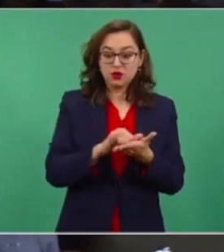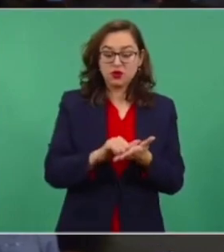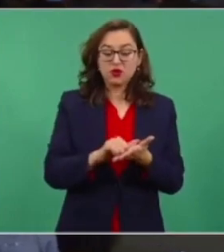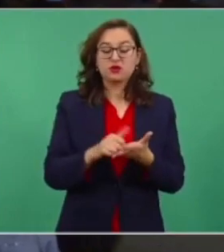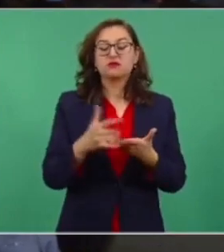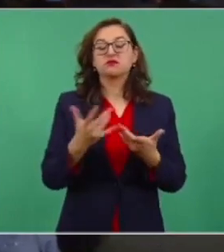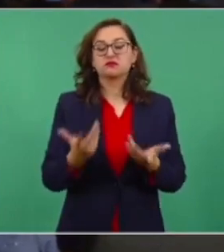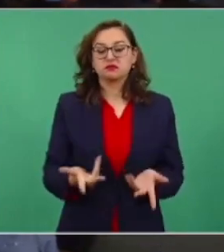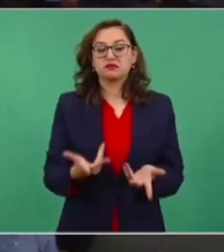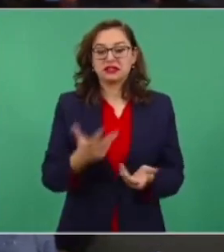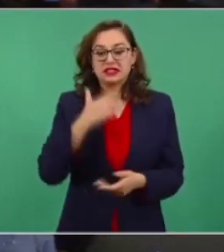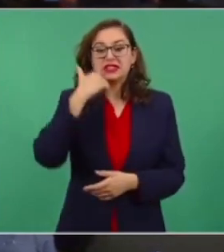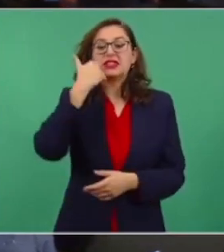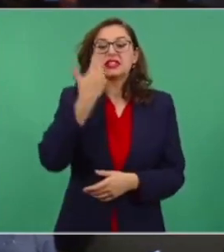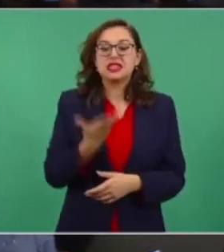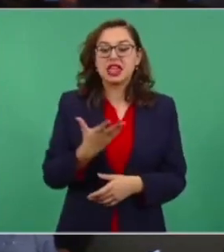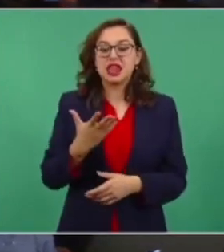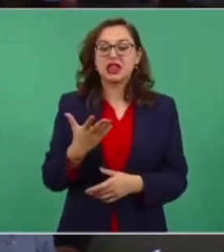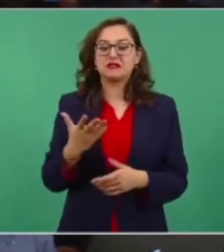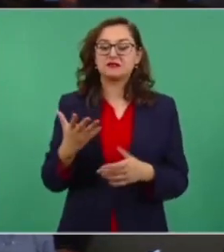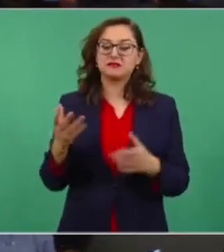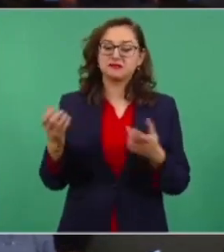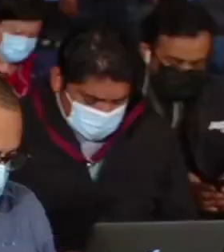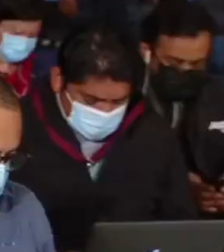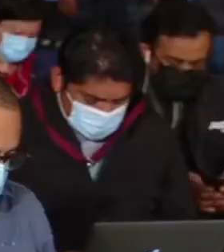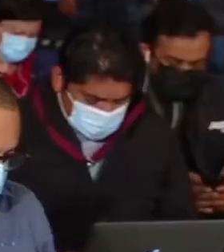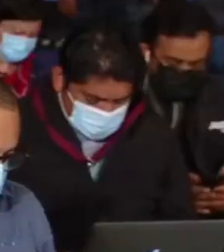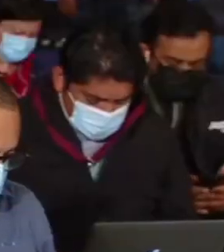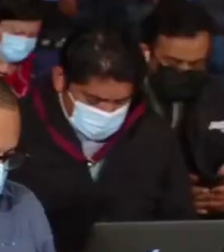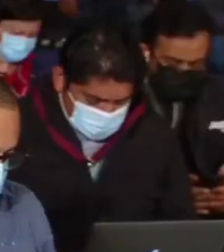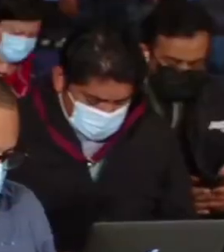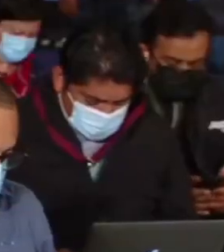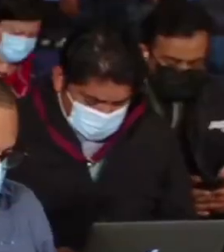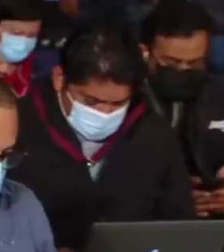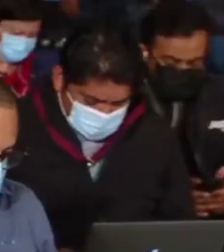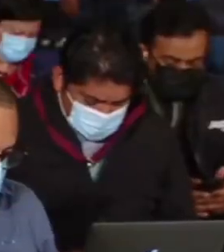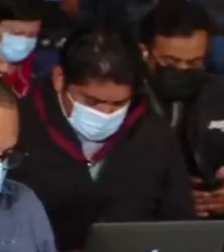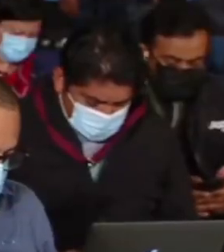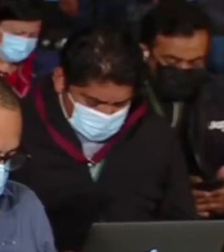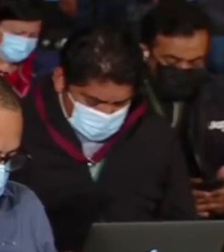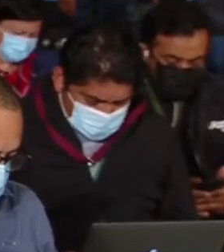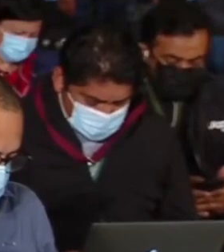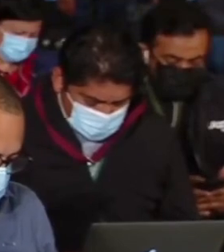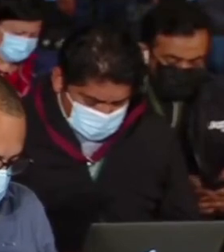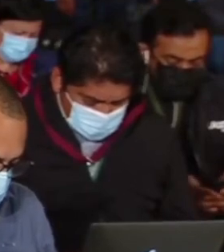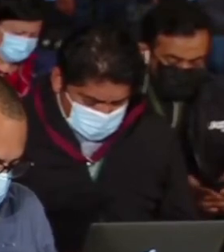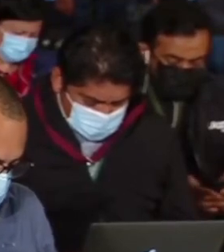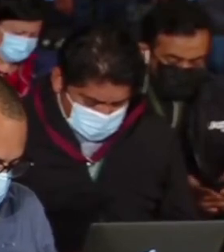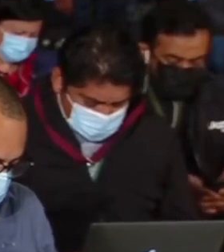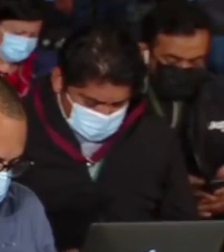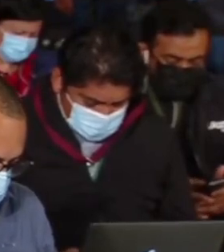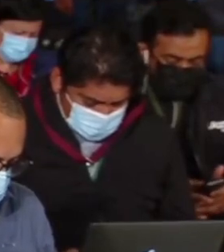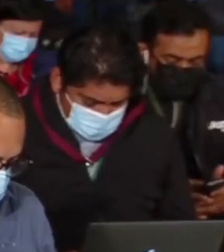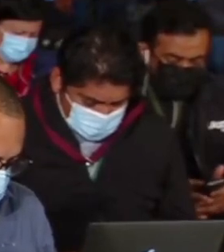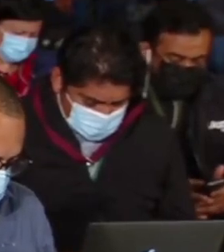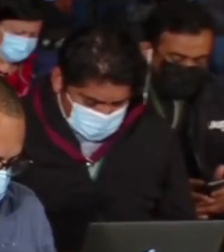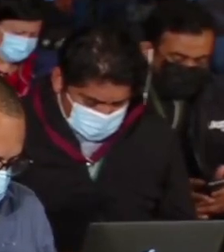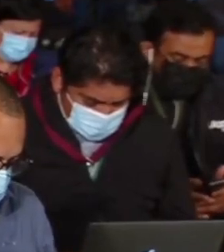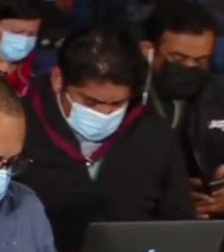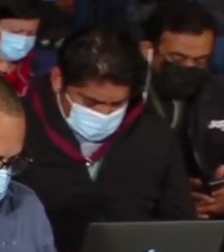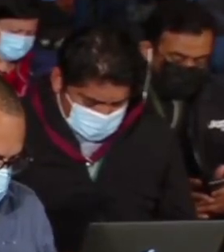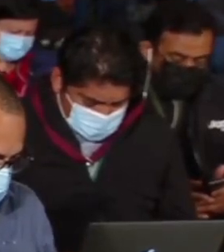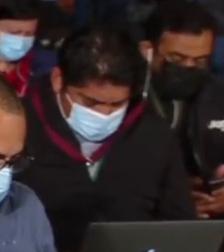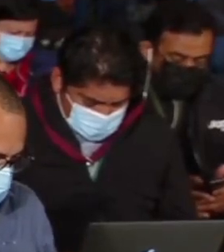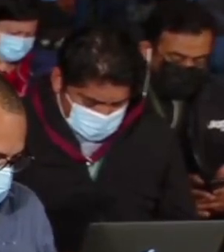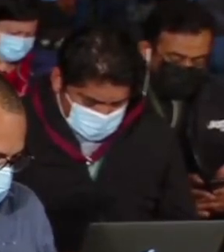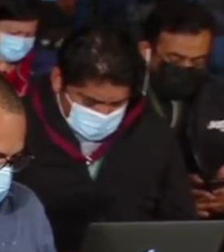obviamente también le quieren hacer algunas peticiones. Sé que la situación cuando usted entra a Estados Unidos se maneja